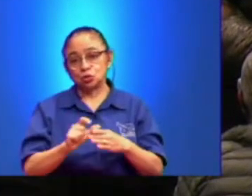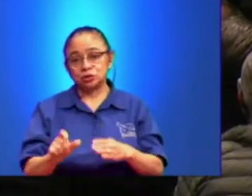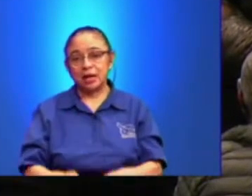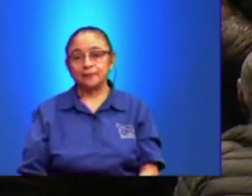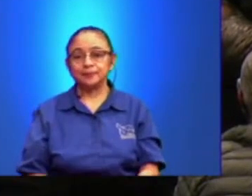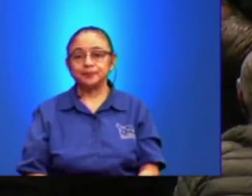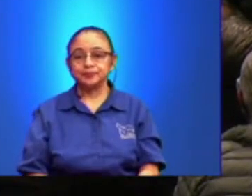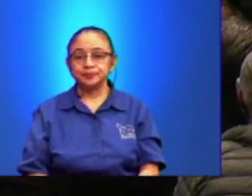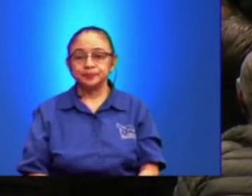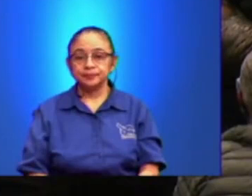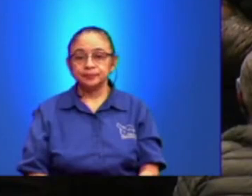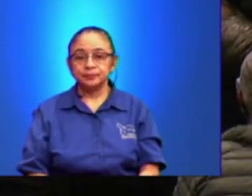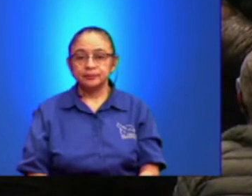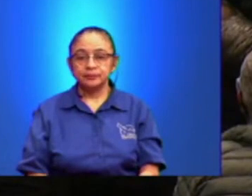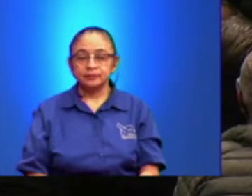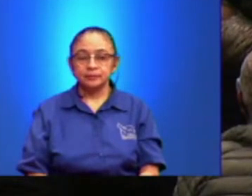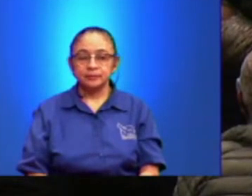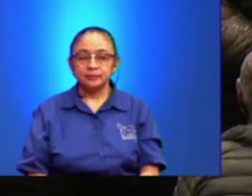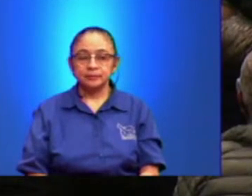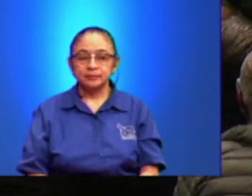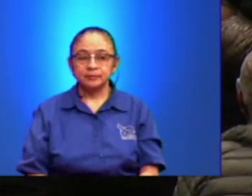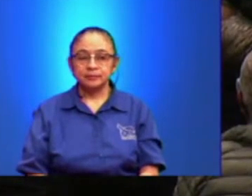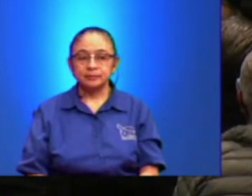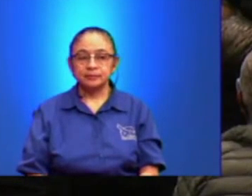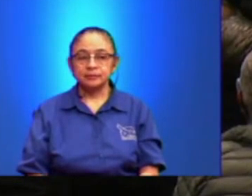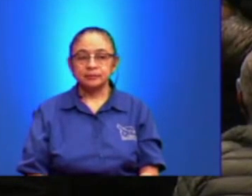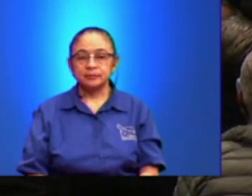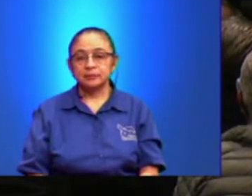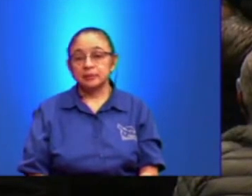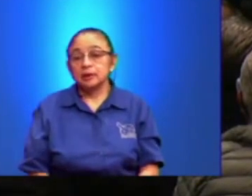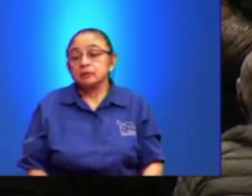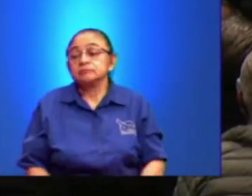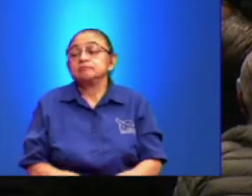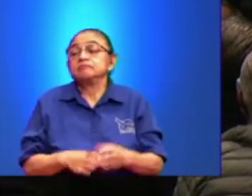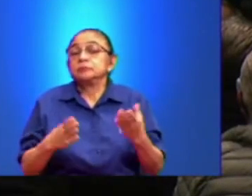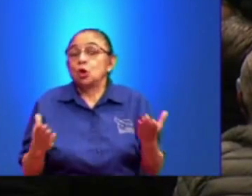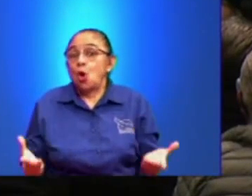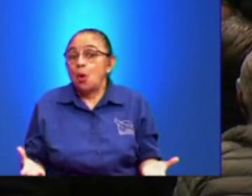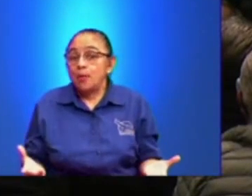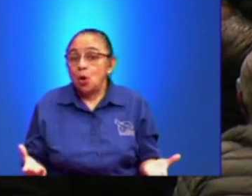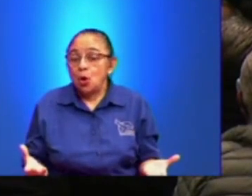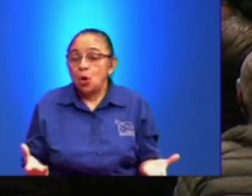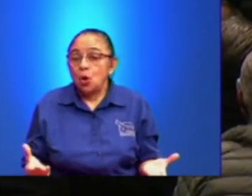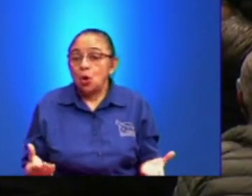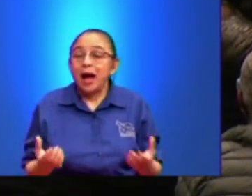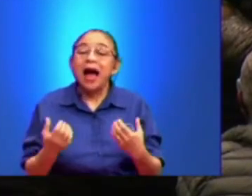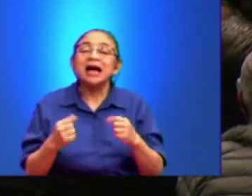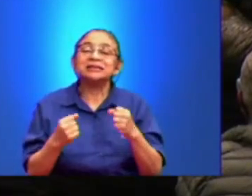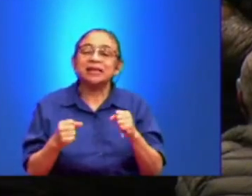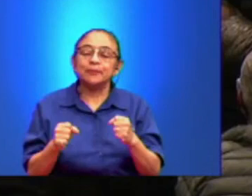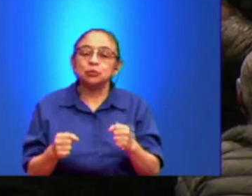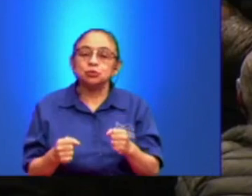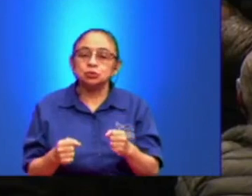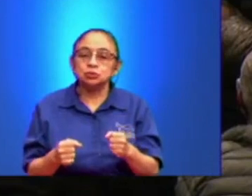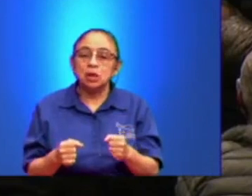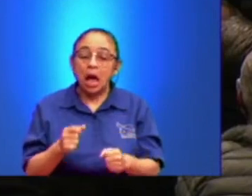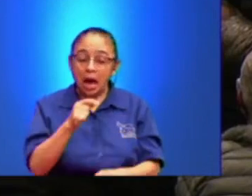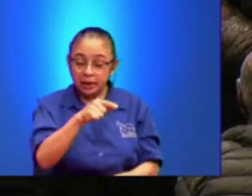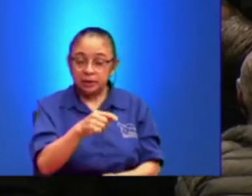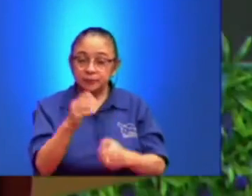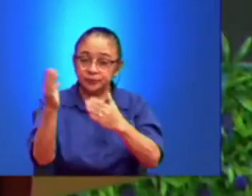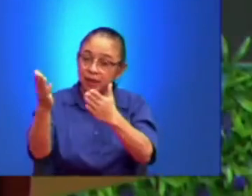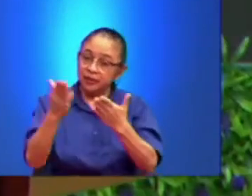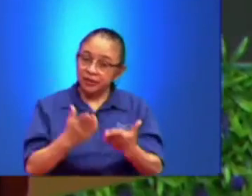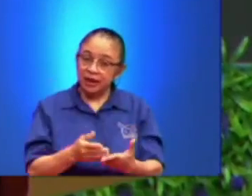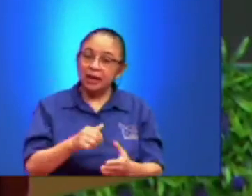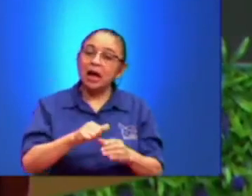tenían agua en algún lugar inhóspito de la selva y cómo hacemos para administrar tomen agua y ahí no tiene uno